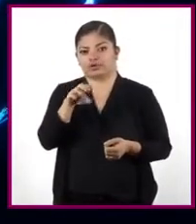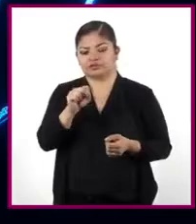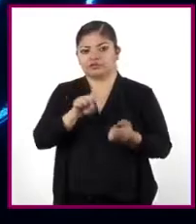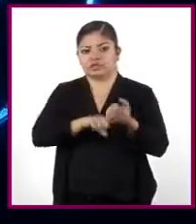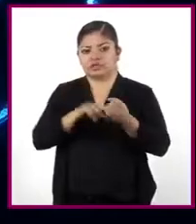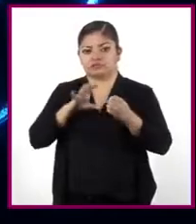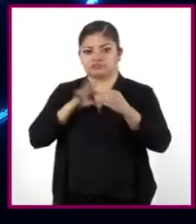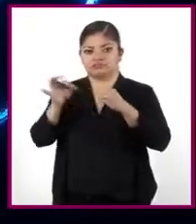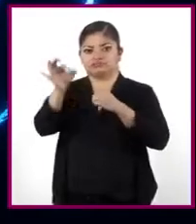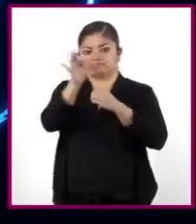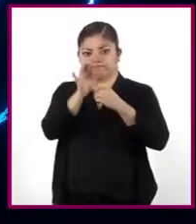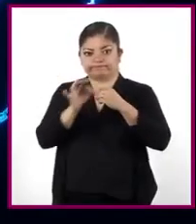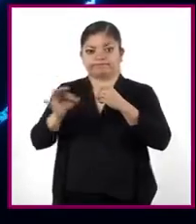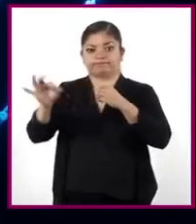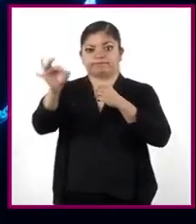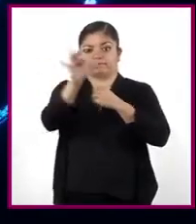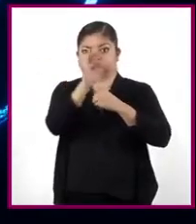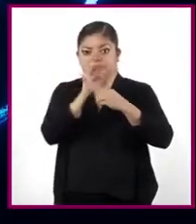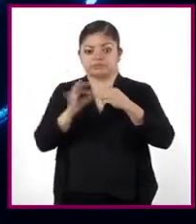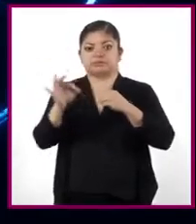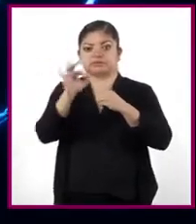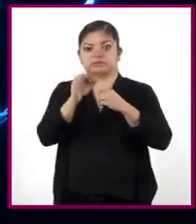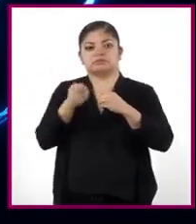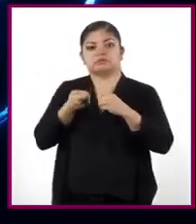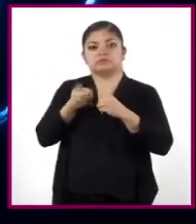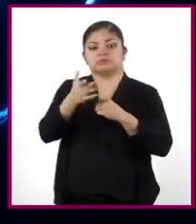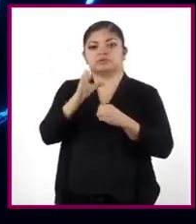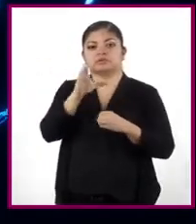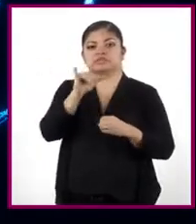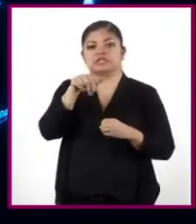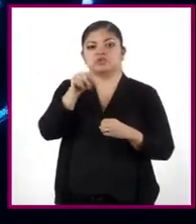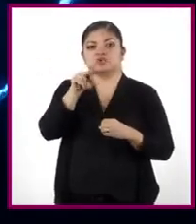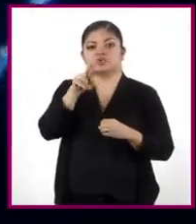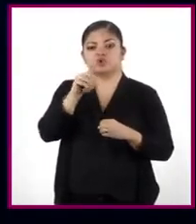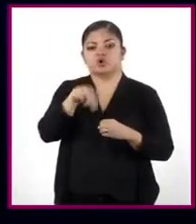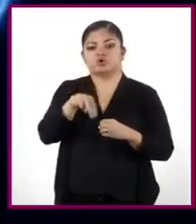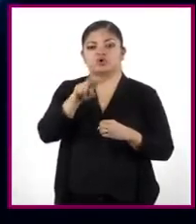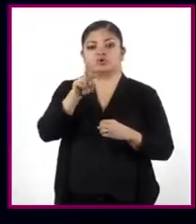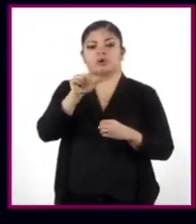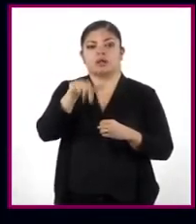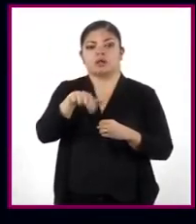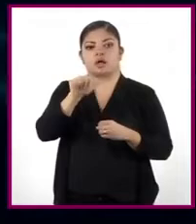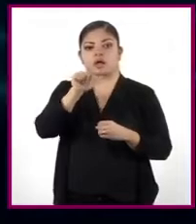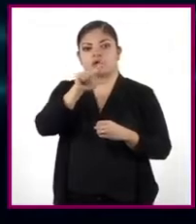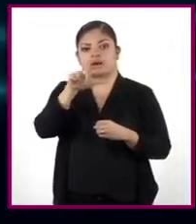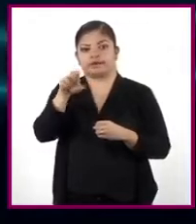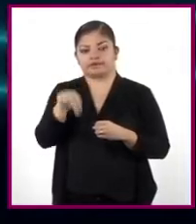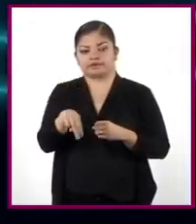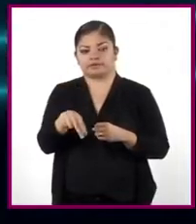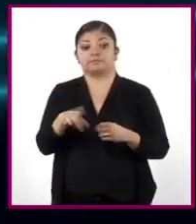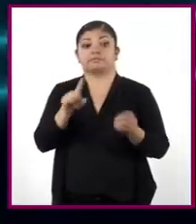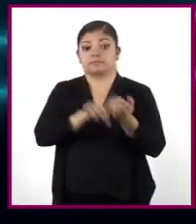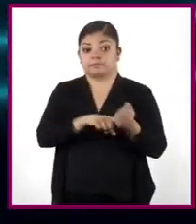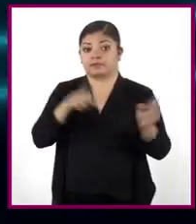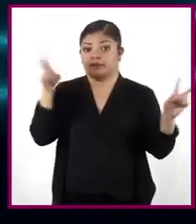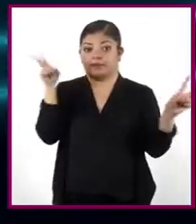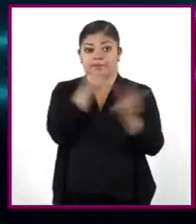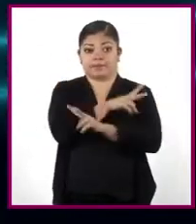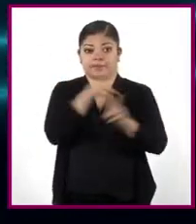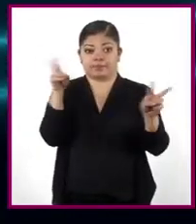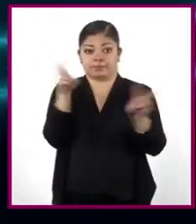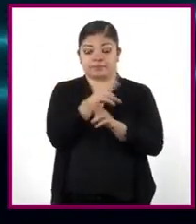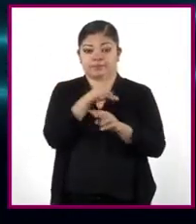en diferentes regiones de energía, llamadas cinturones de Van Allen. El viento solar es un flujo de